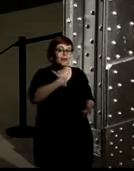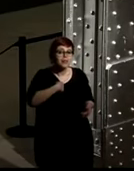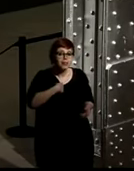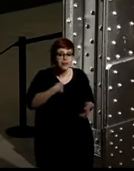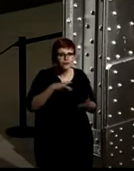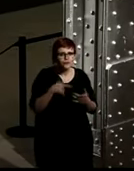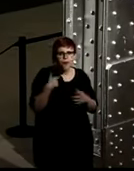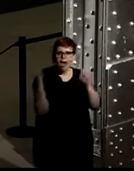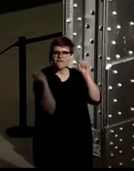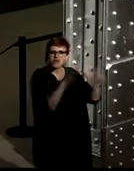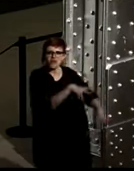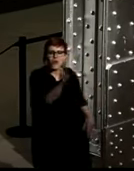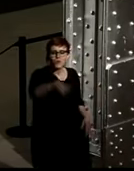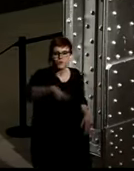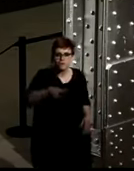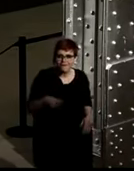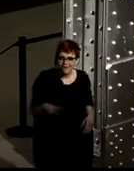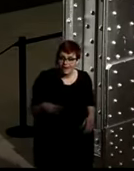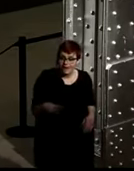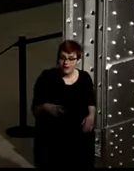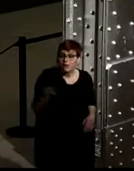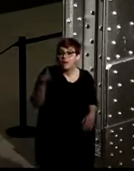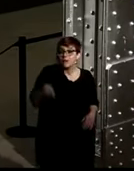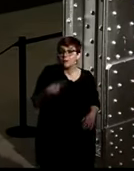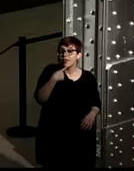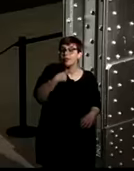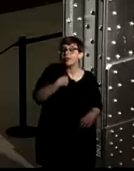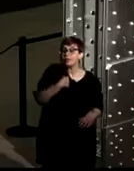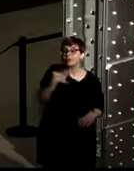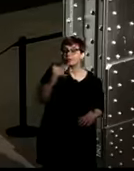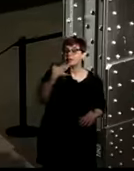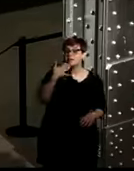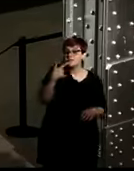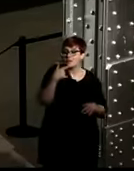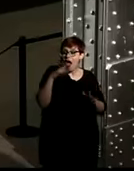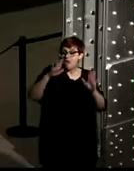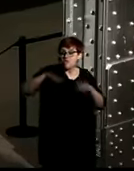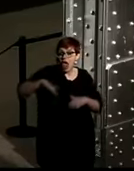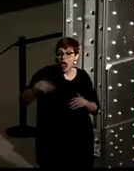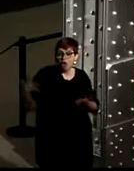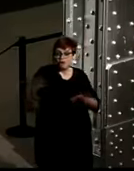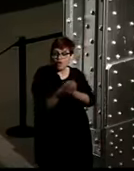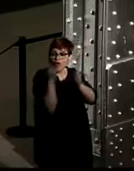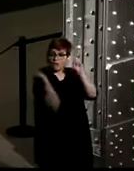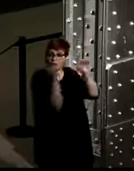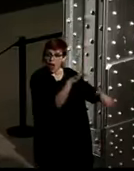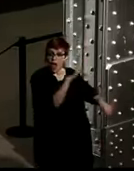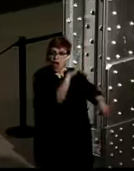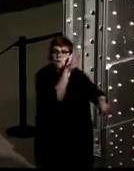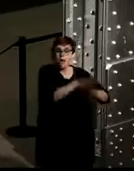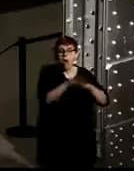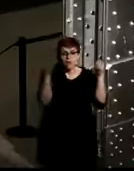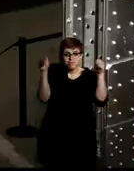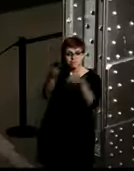no lo dejara? Sí. Pero también me decías que se había hecho bien en dejarlo todo por hacer la película, que también tenías tus